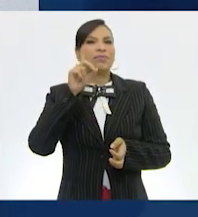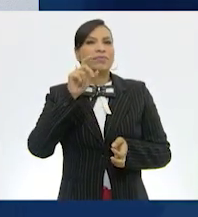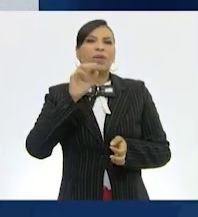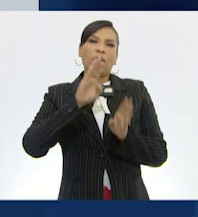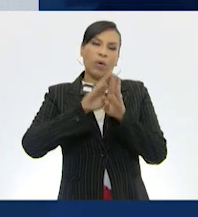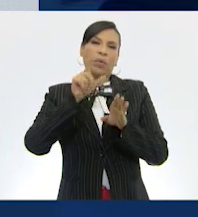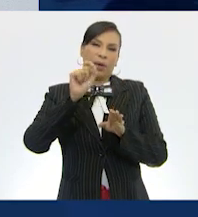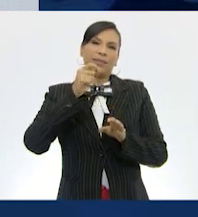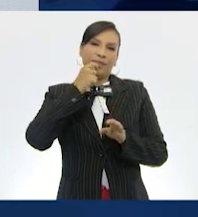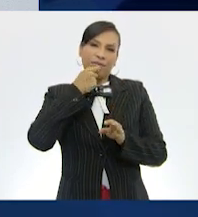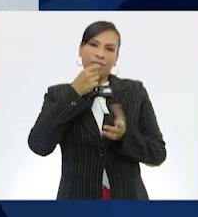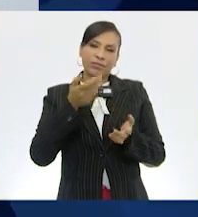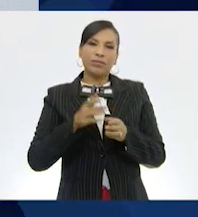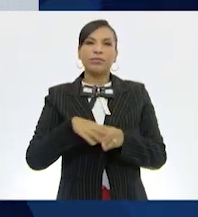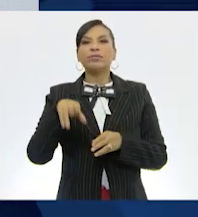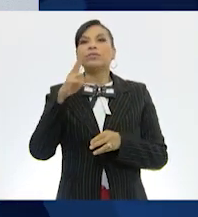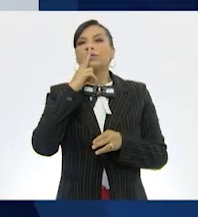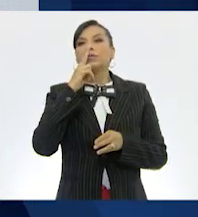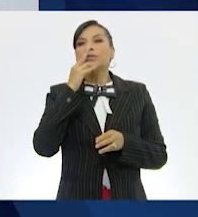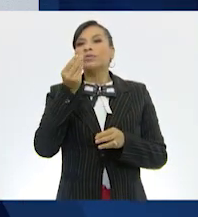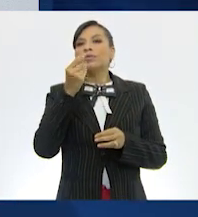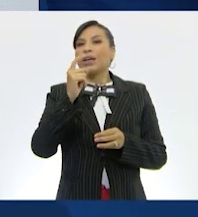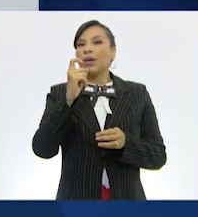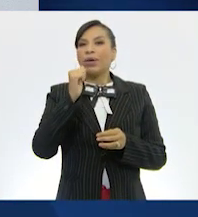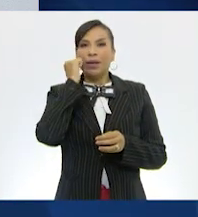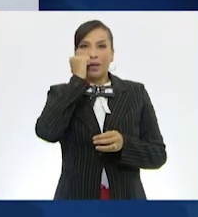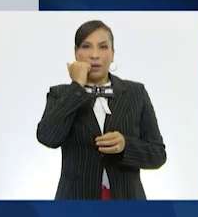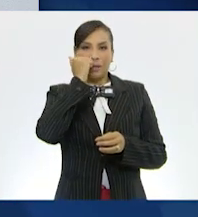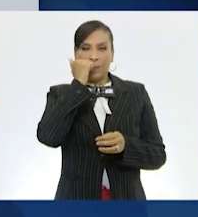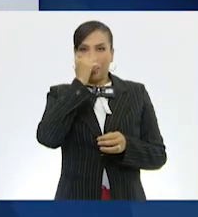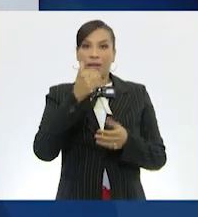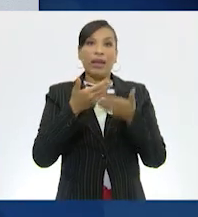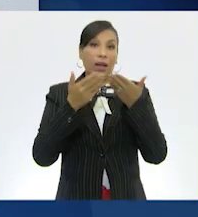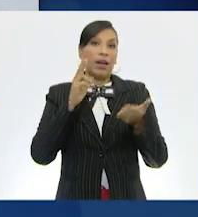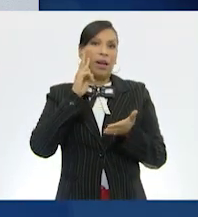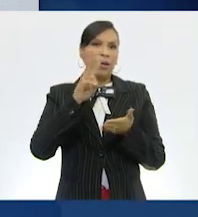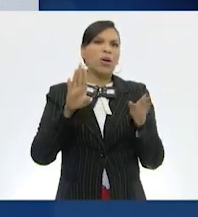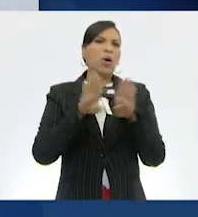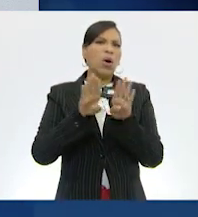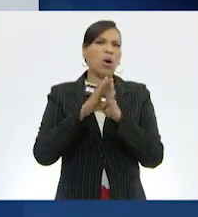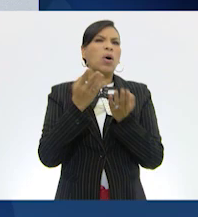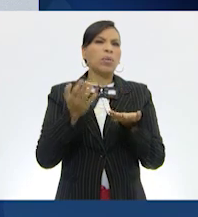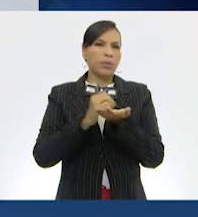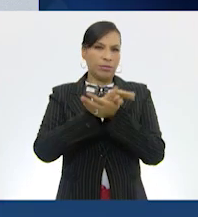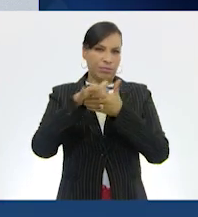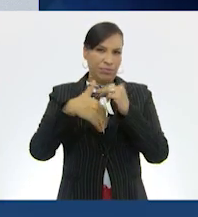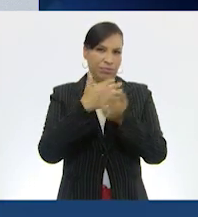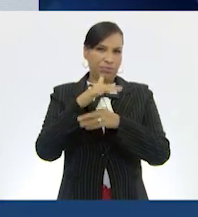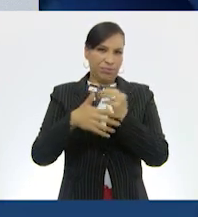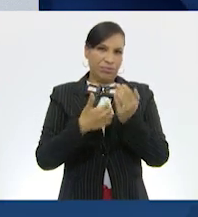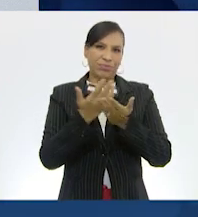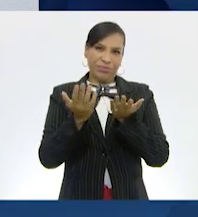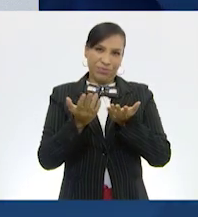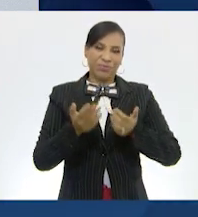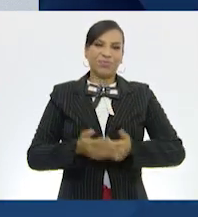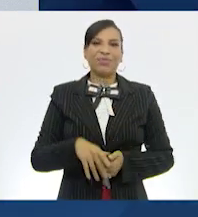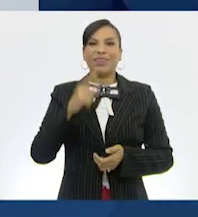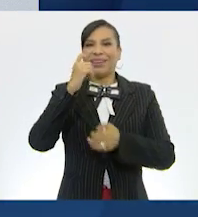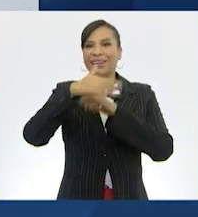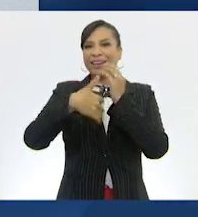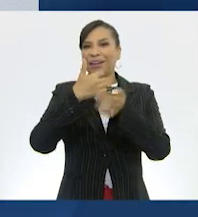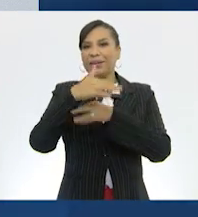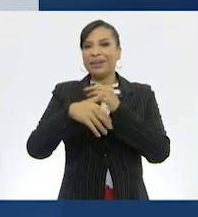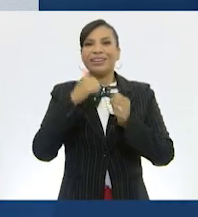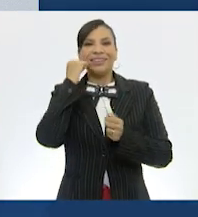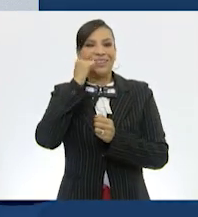20 segundos, usando mucha agua y jabón. Vamos a ver cómo hay que lavarnos las manos. Me las